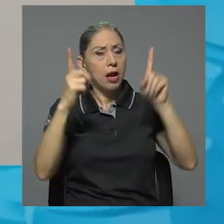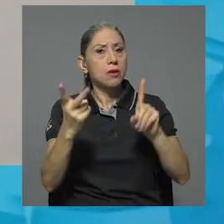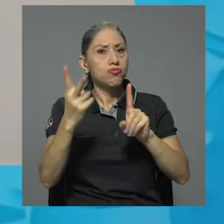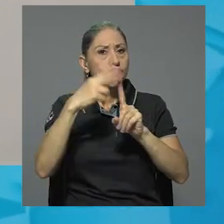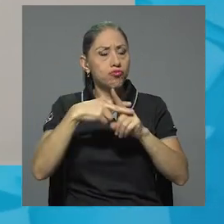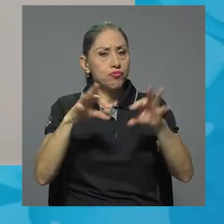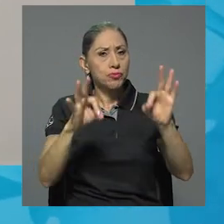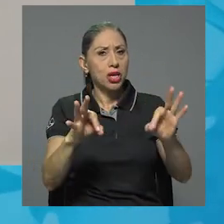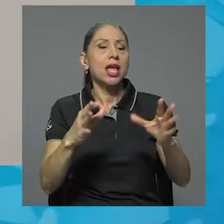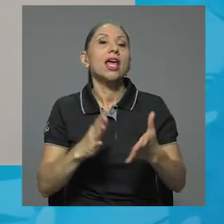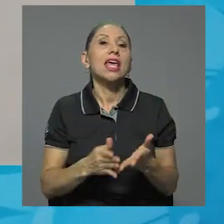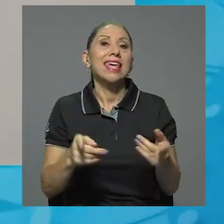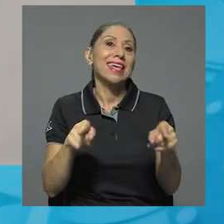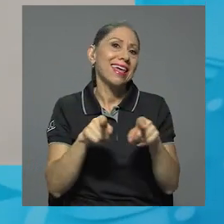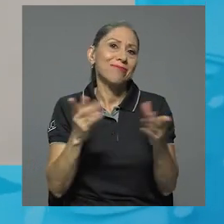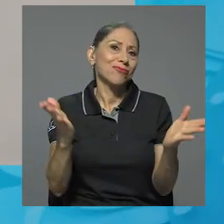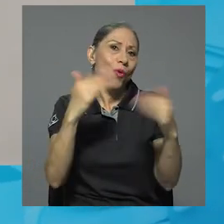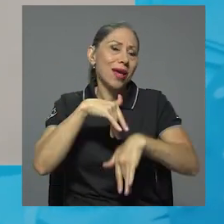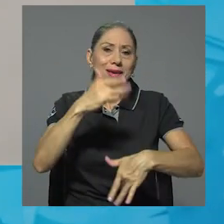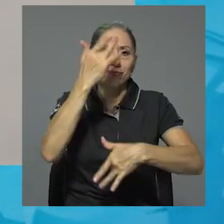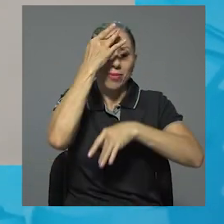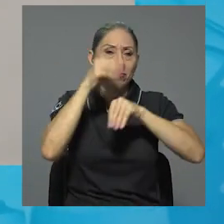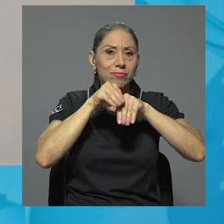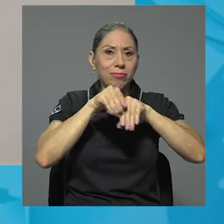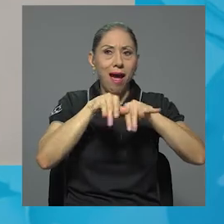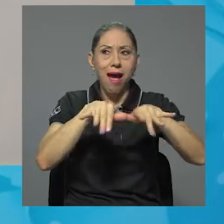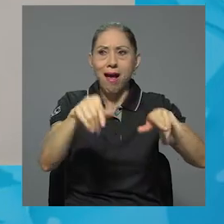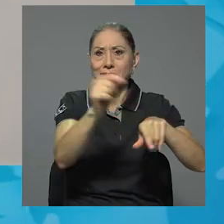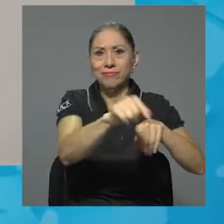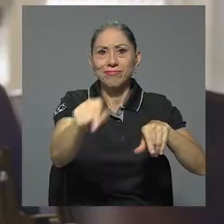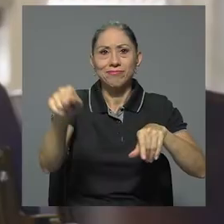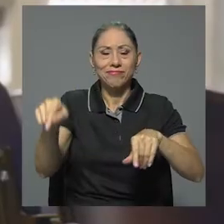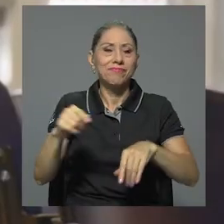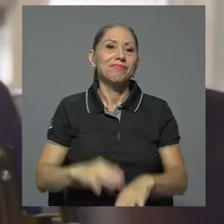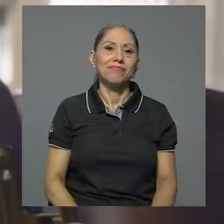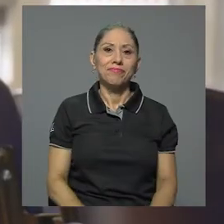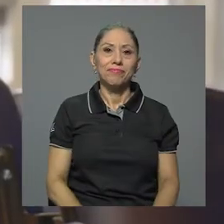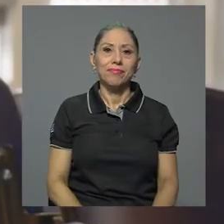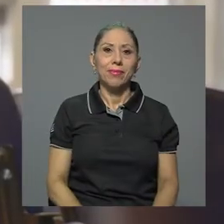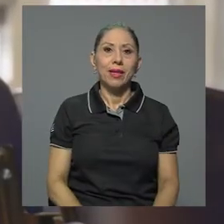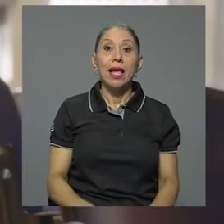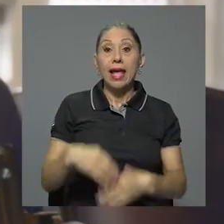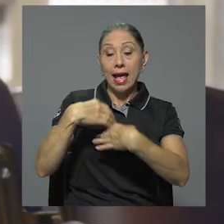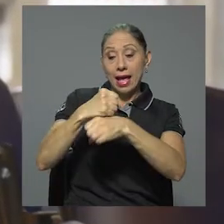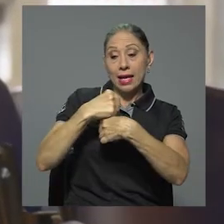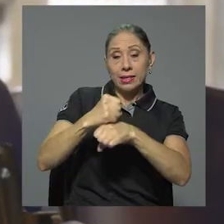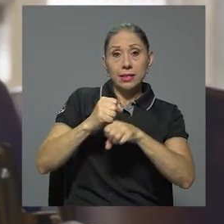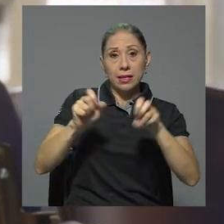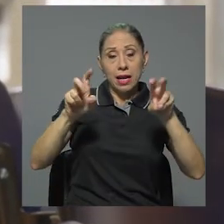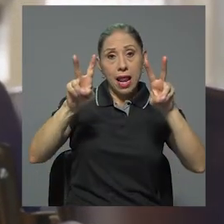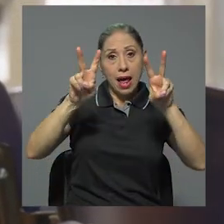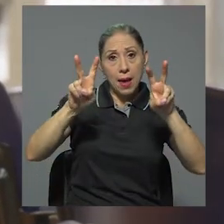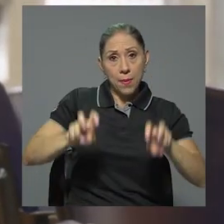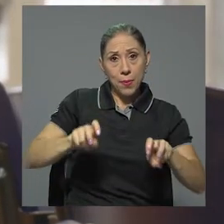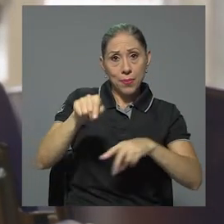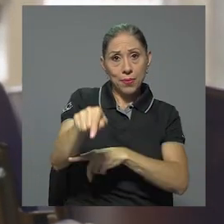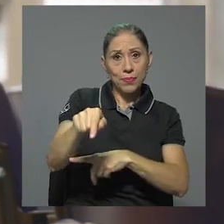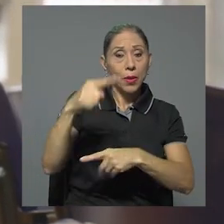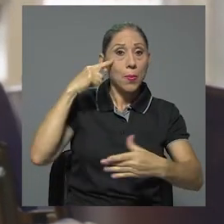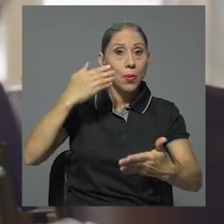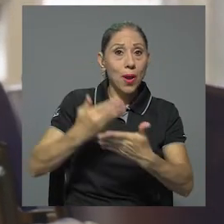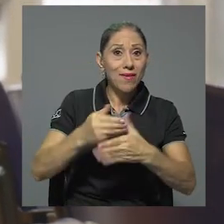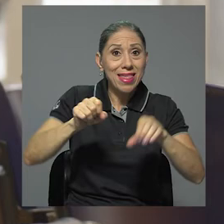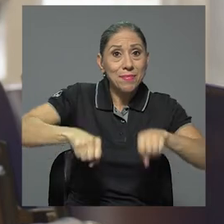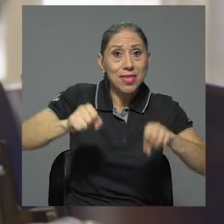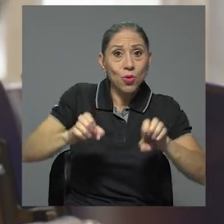brotes de contagio en las sedes donde aplicamos. El proceso de elaboración de la prueba de aptitud académica se